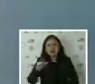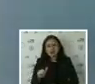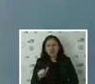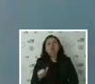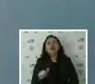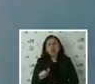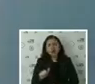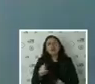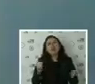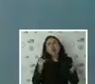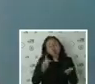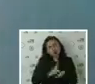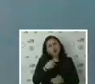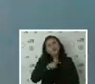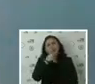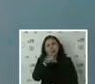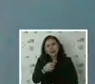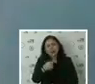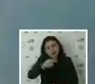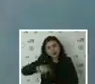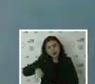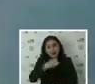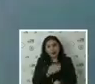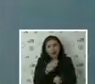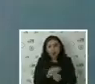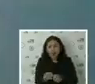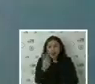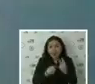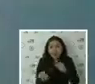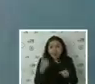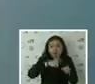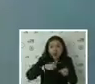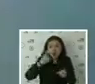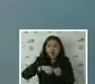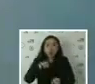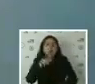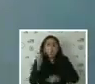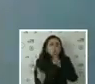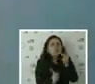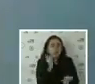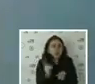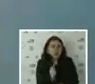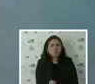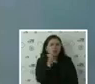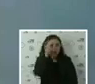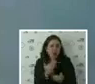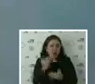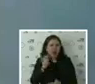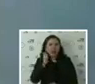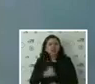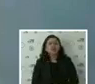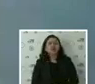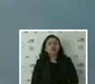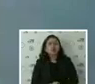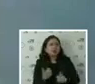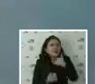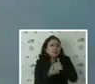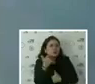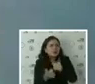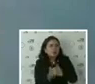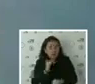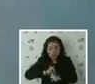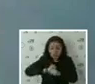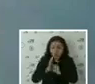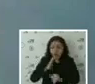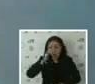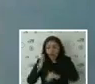y reiterar nuevamente para quien se acaba de incorporar nuestra pregunta detonadora, que es: ¿cuál es el reto pospandemia en